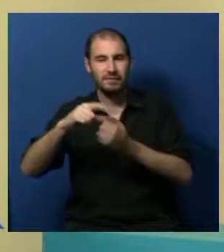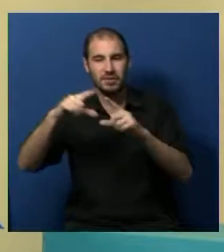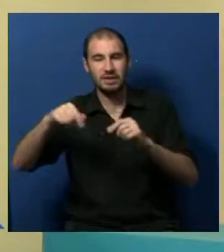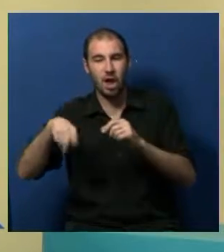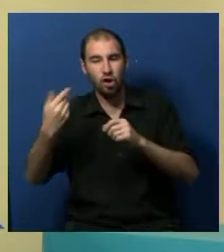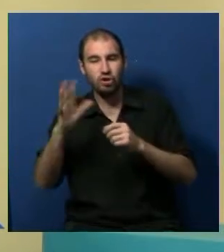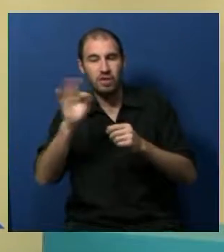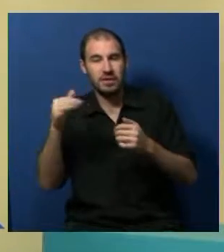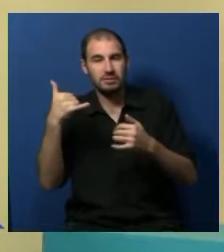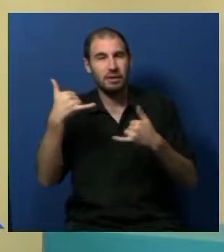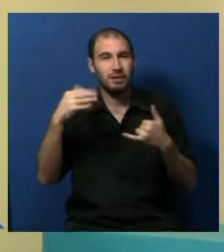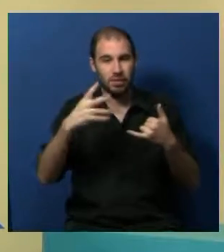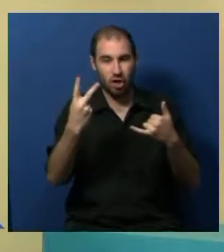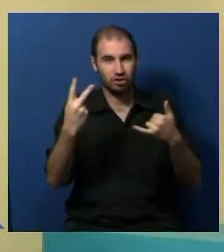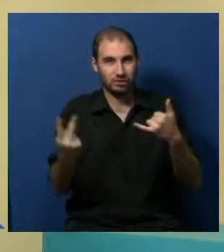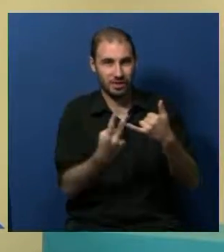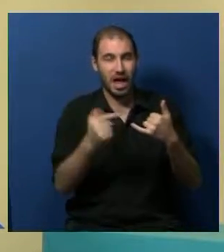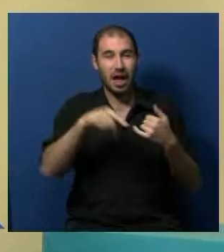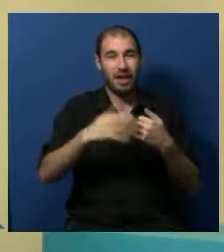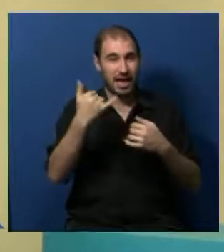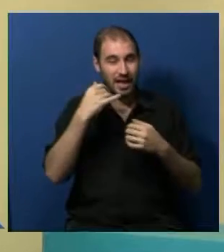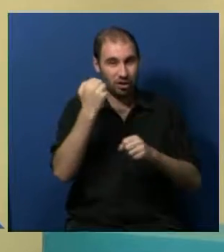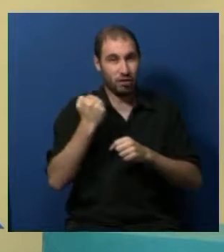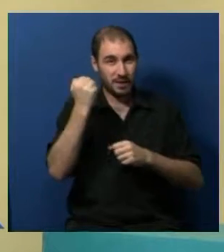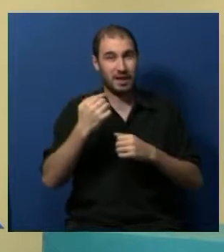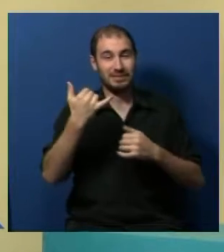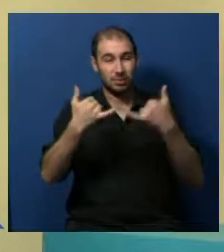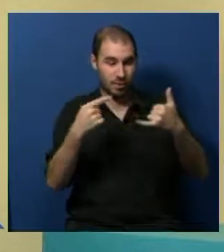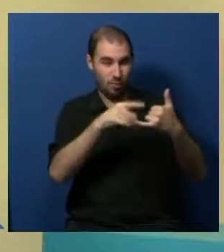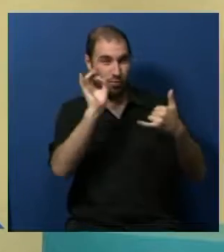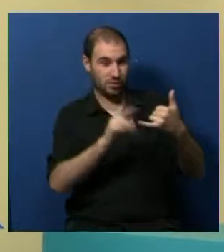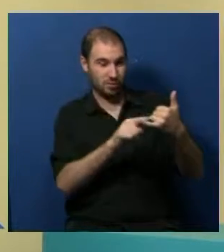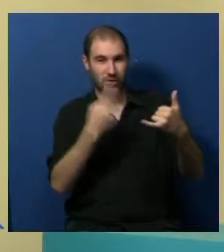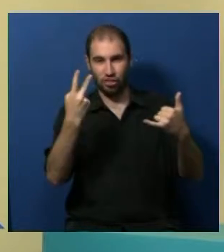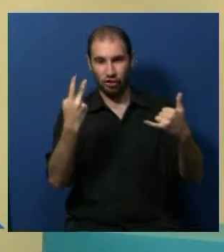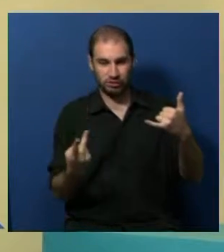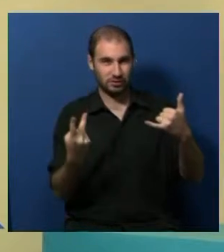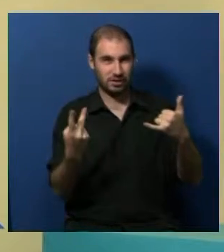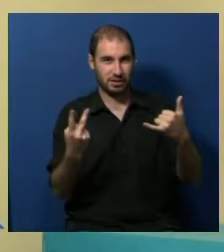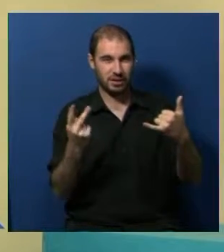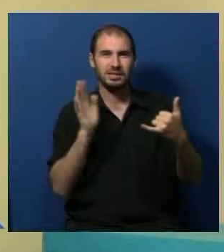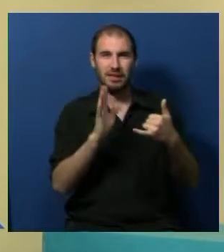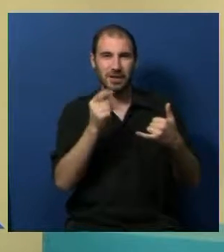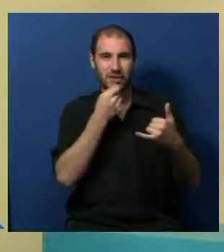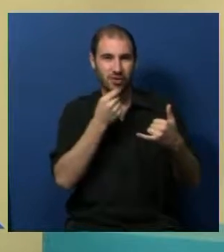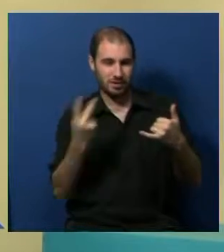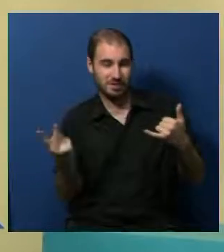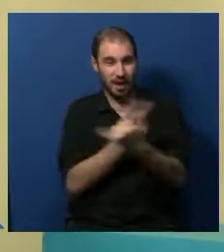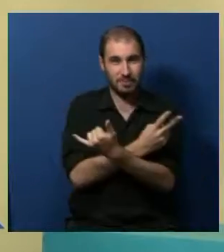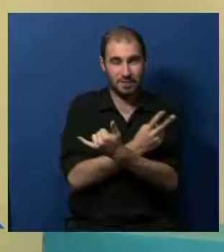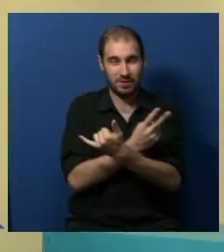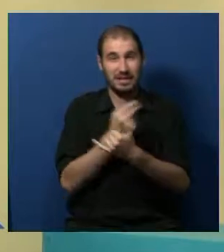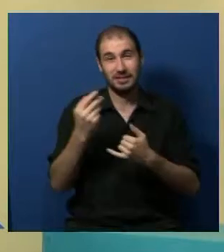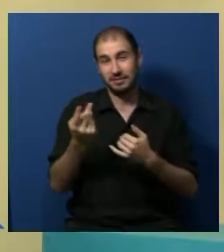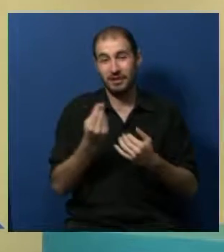billete de 500 pesos? Ahora en la economía tenemos ese único celular y dos billetes de 500 pesos. Por lo tanto, si yo quiero cambiar el